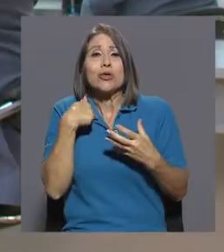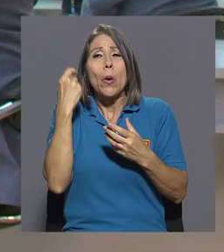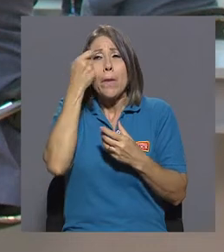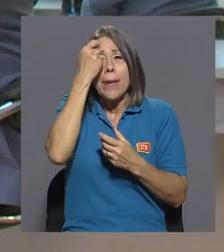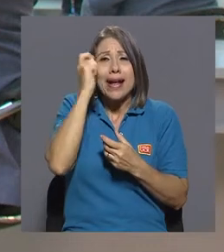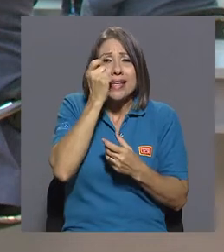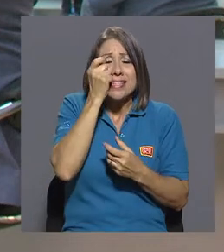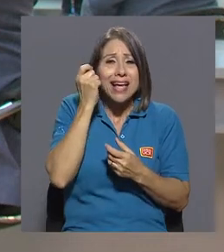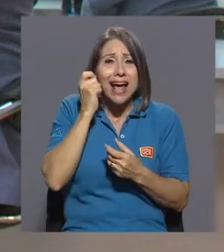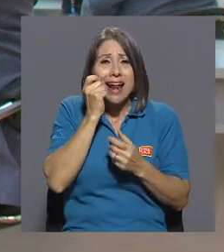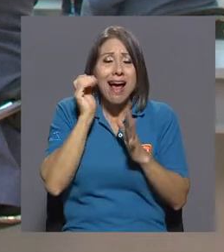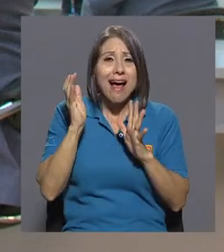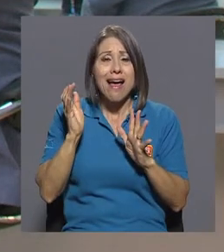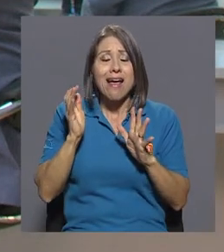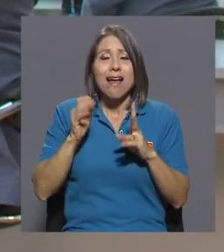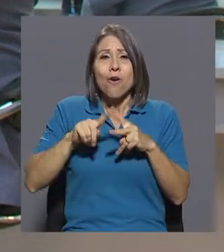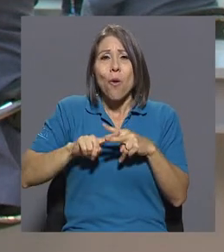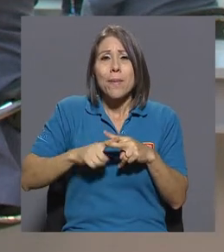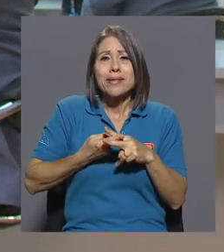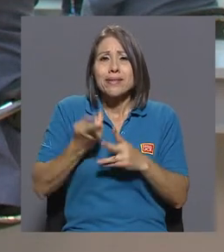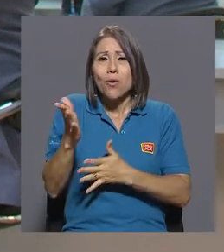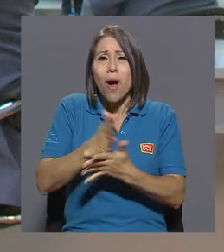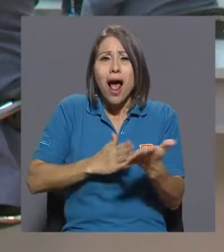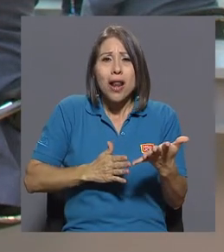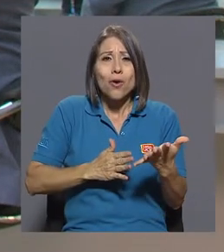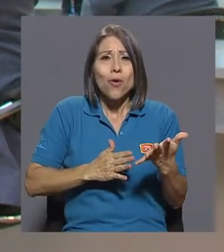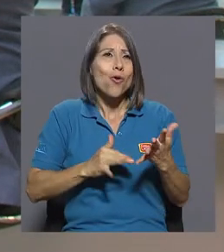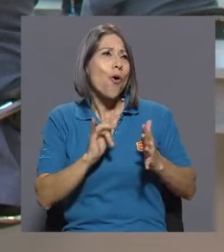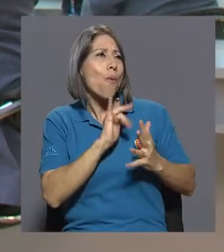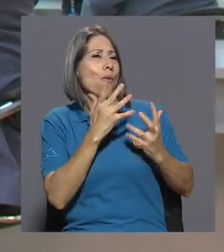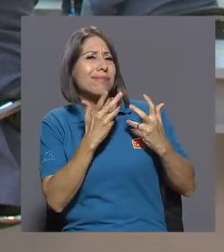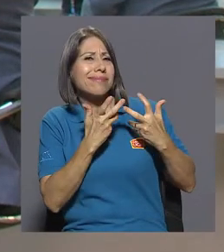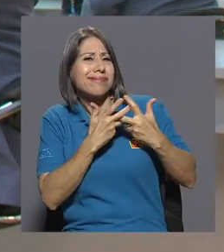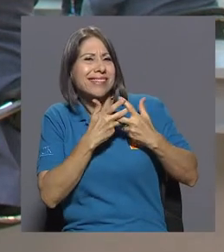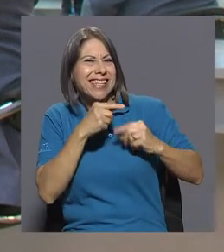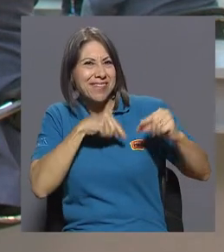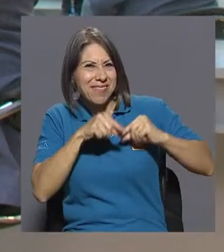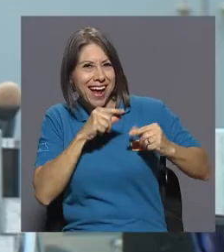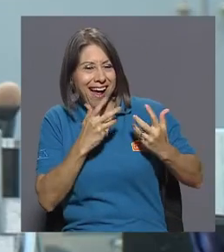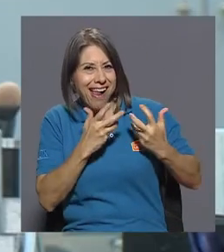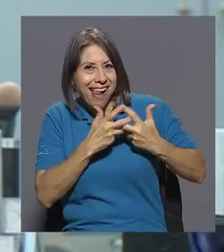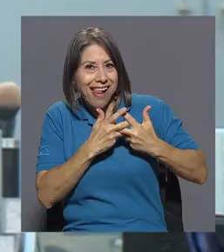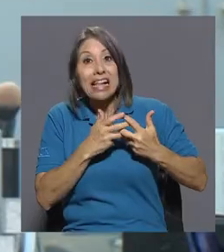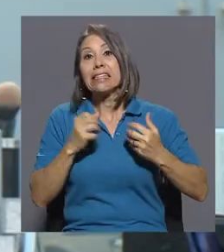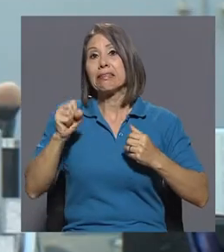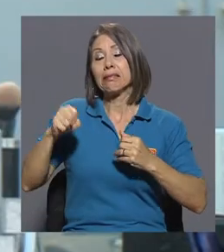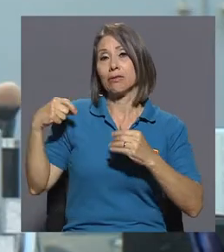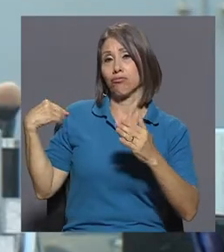algo, una química increíble. Una química que al día de hoy...